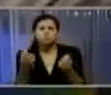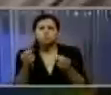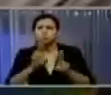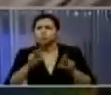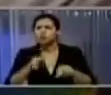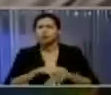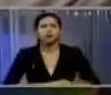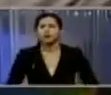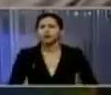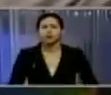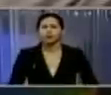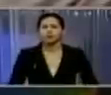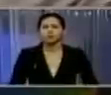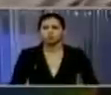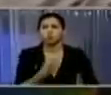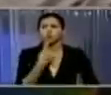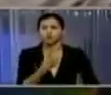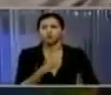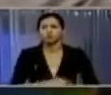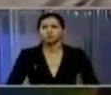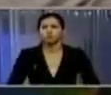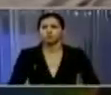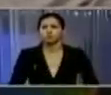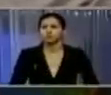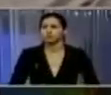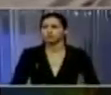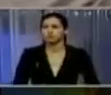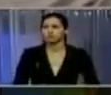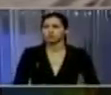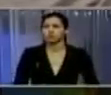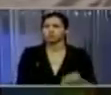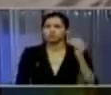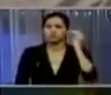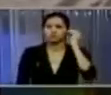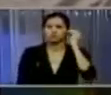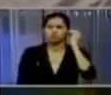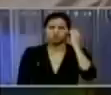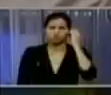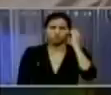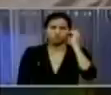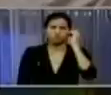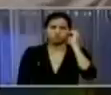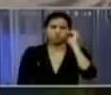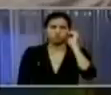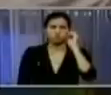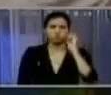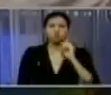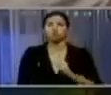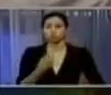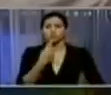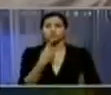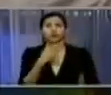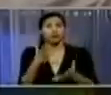Yo lo dije, sabiendo que las elecciones últimas eran muy difíciles. Lo dije.